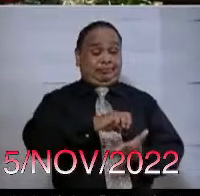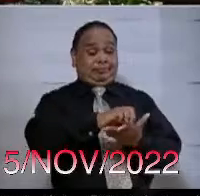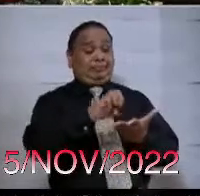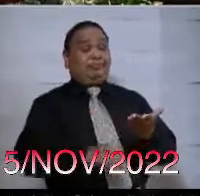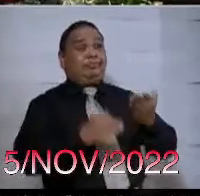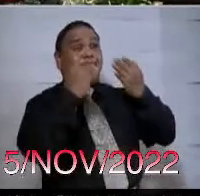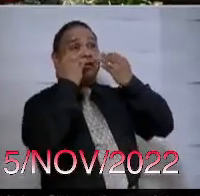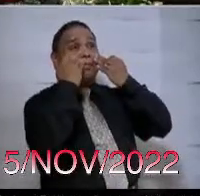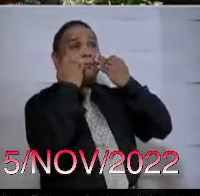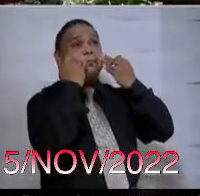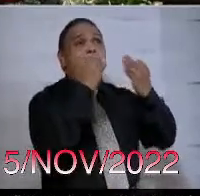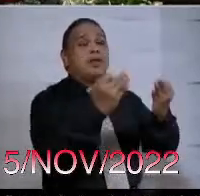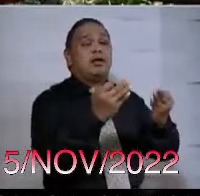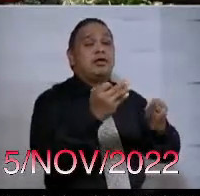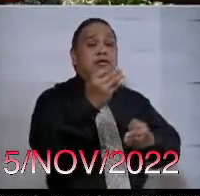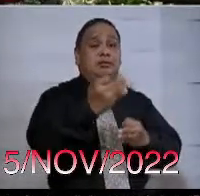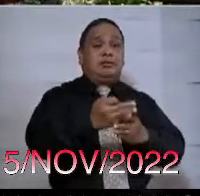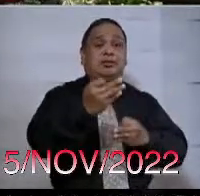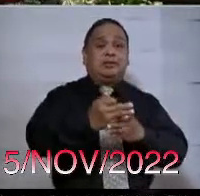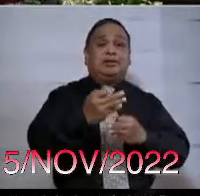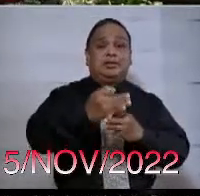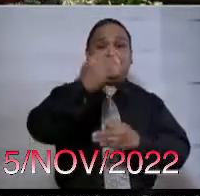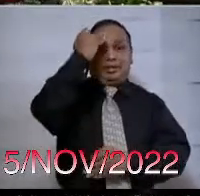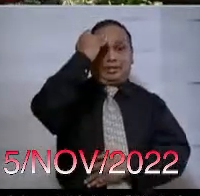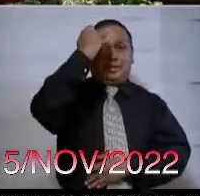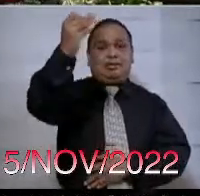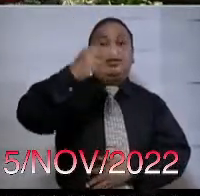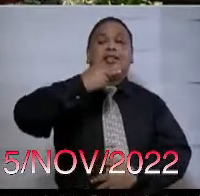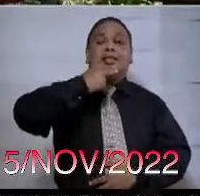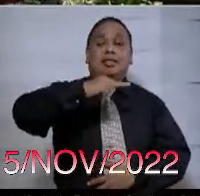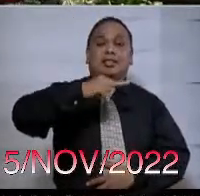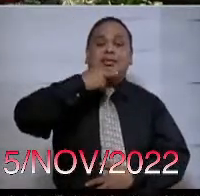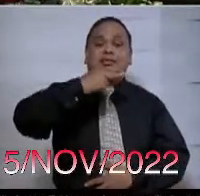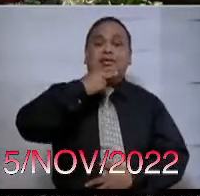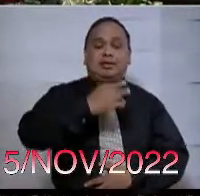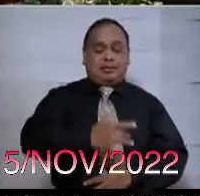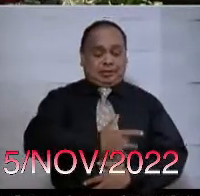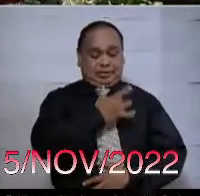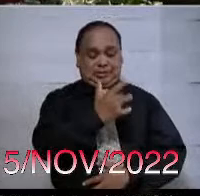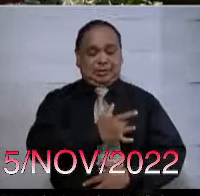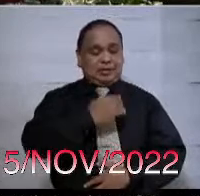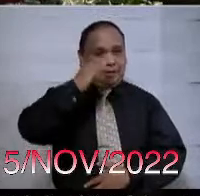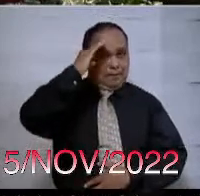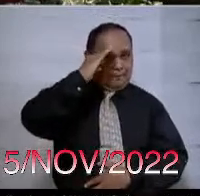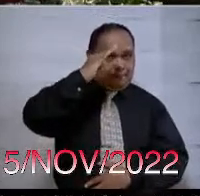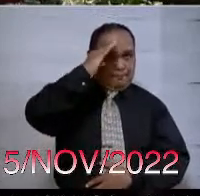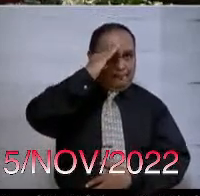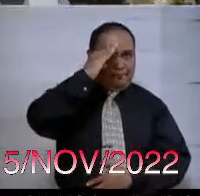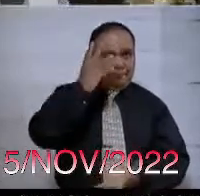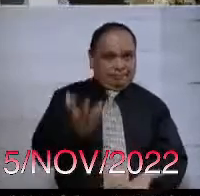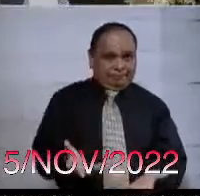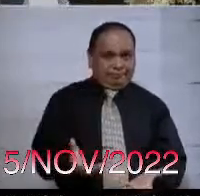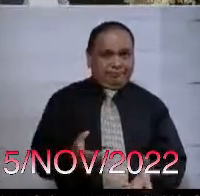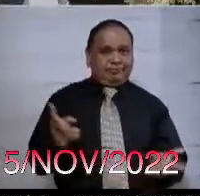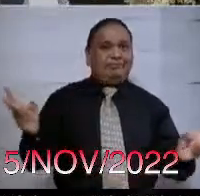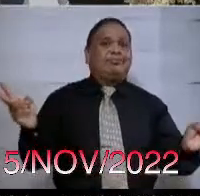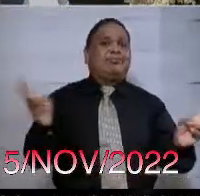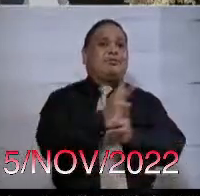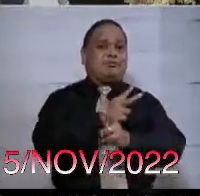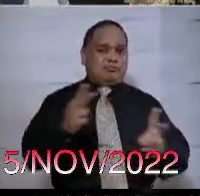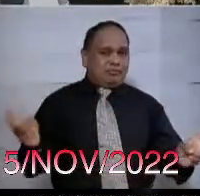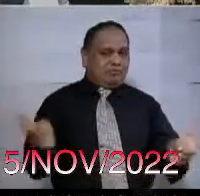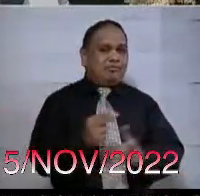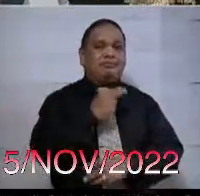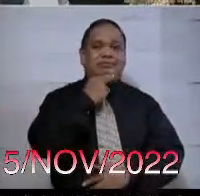pues aquí en tiempos navideños, que ojalá pues sirvan para reflexionar. Aires de Navidad en Campeche, gobernadora. Sí, aires. Me gusta